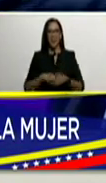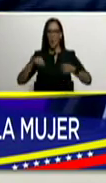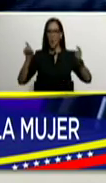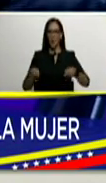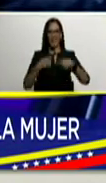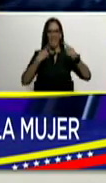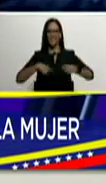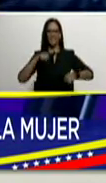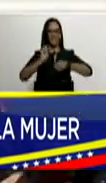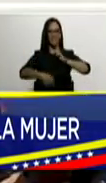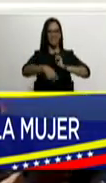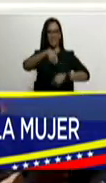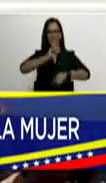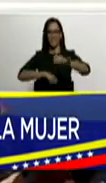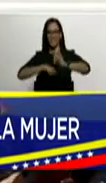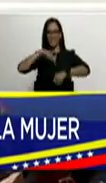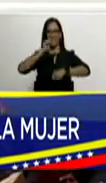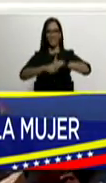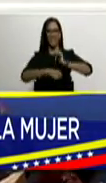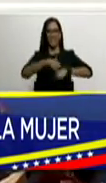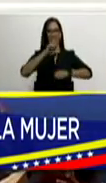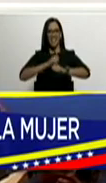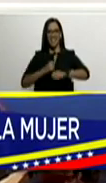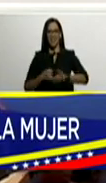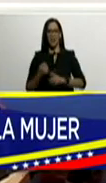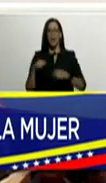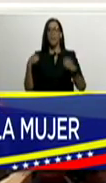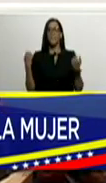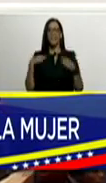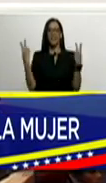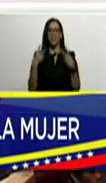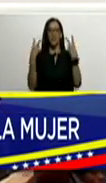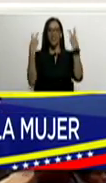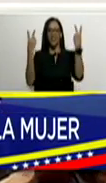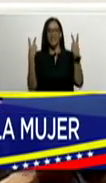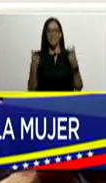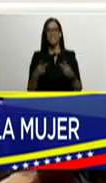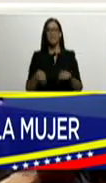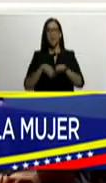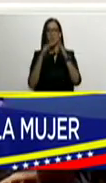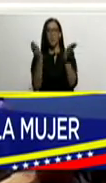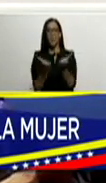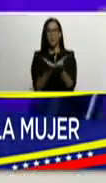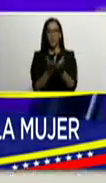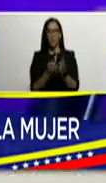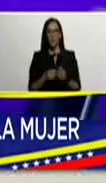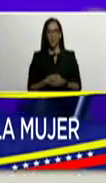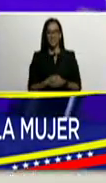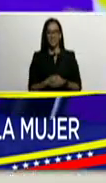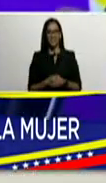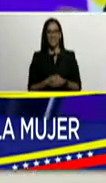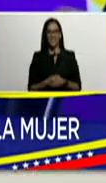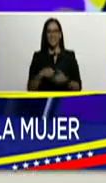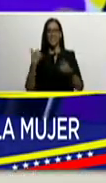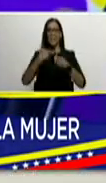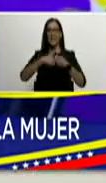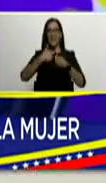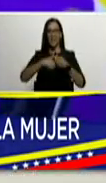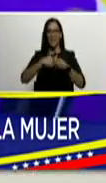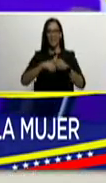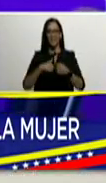orquesta gaitera que rompió el récord Guinness de la orquesta más grande popular del mundo, de